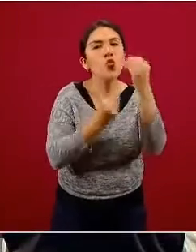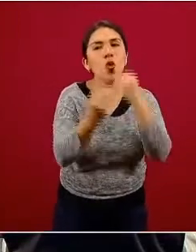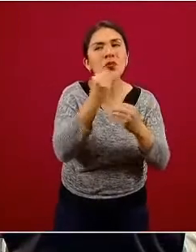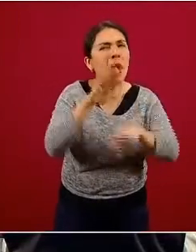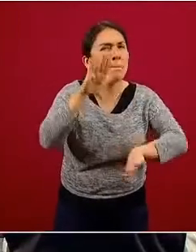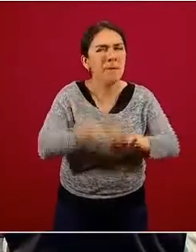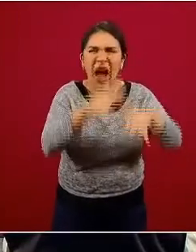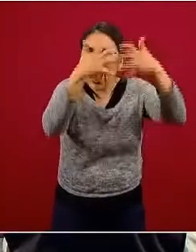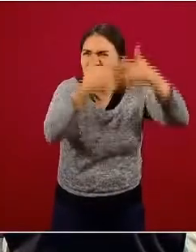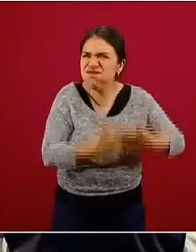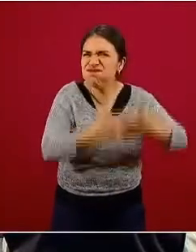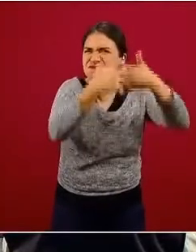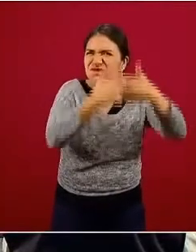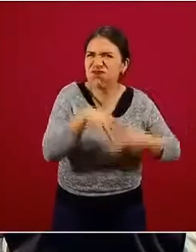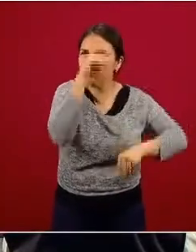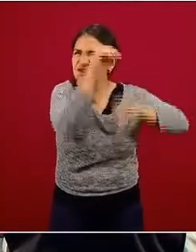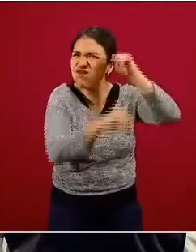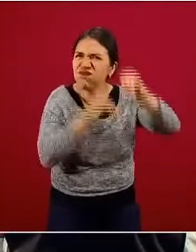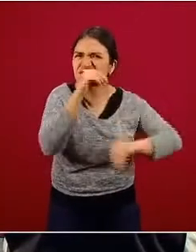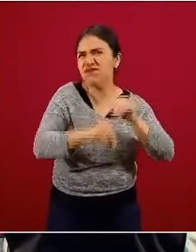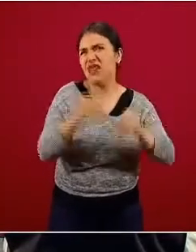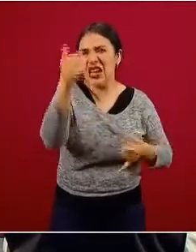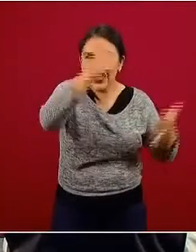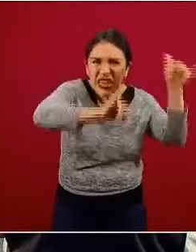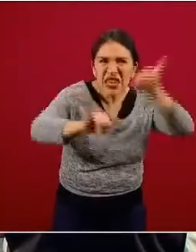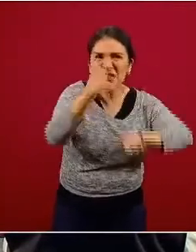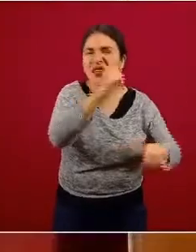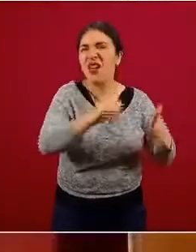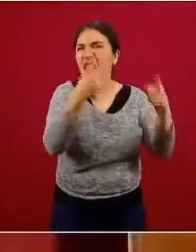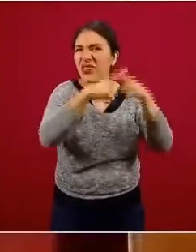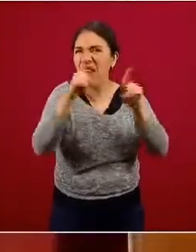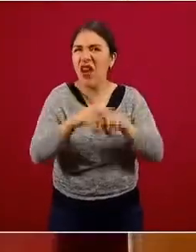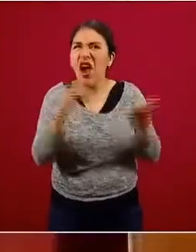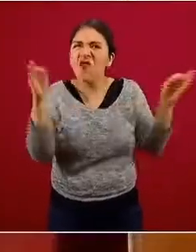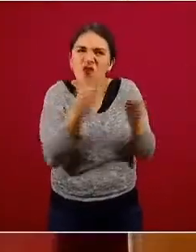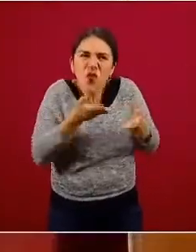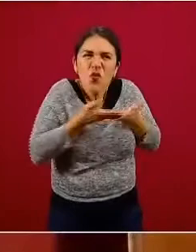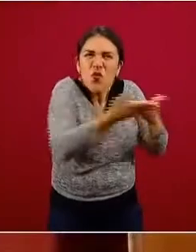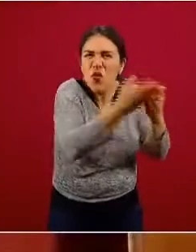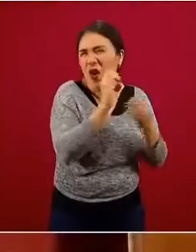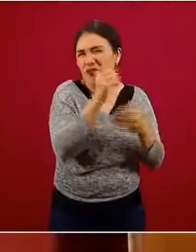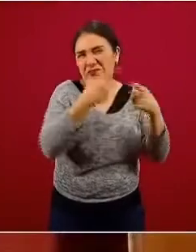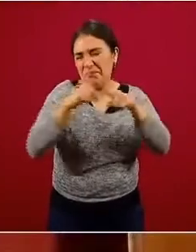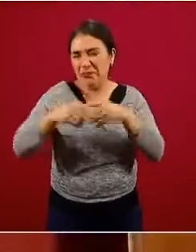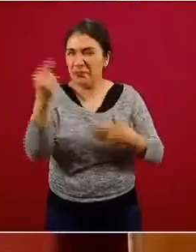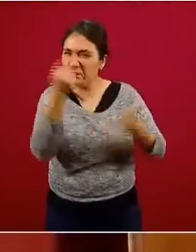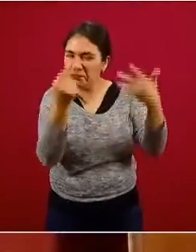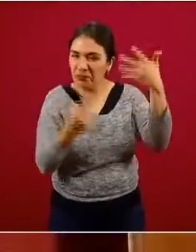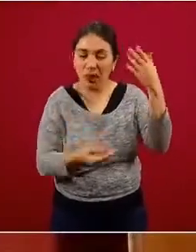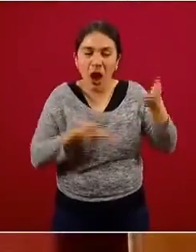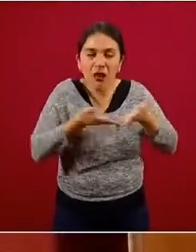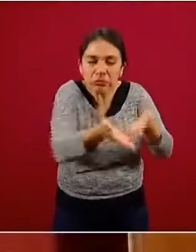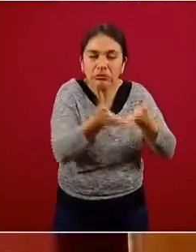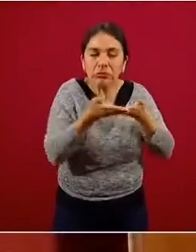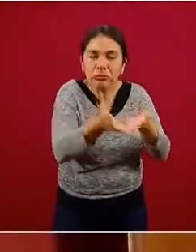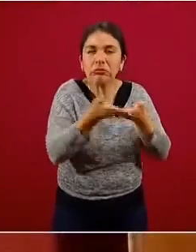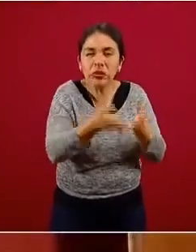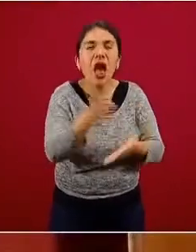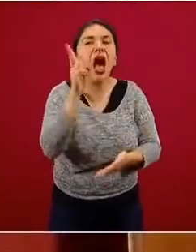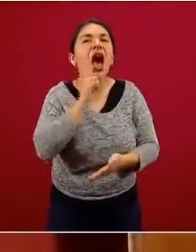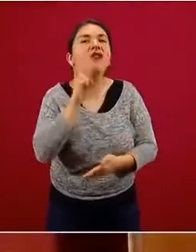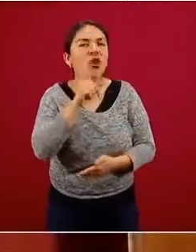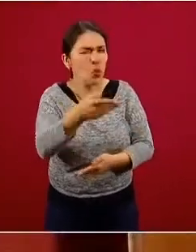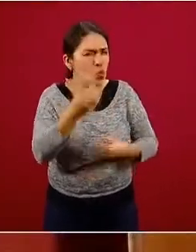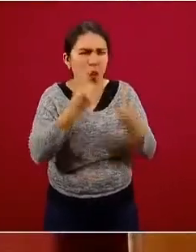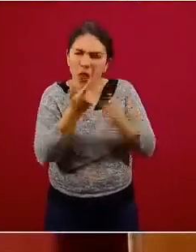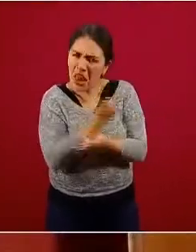alimentos ultraprocesados, es decir, alimentos industrializados, congelados o prepreparados. Y la idea era, coma